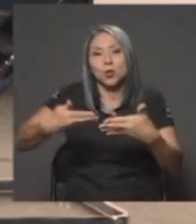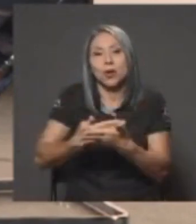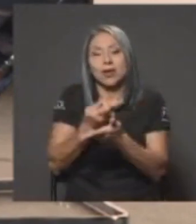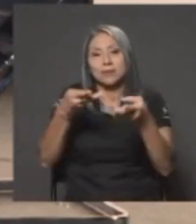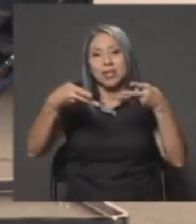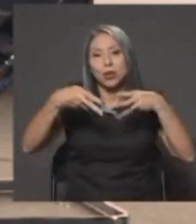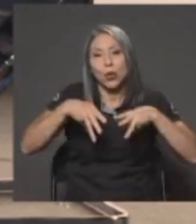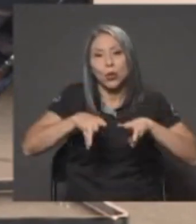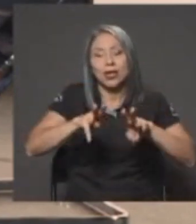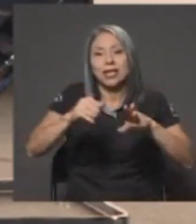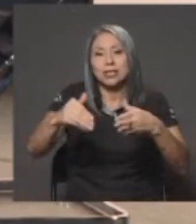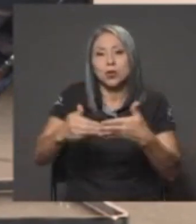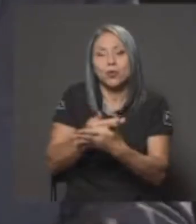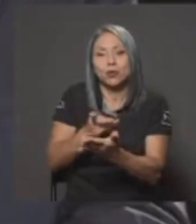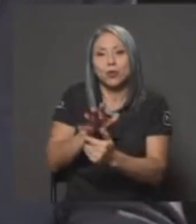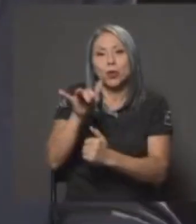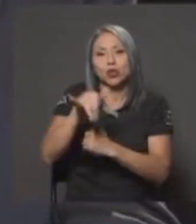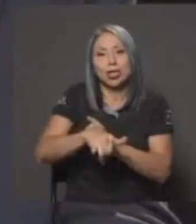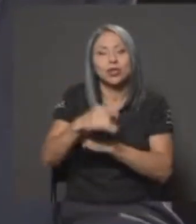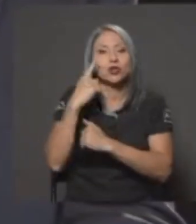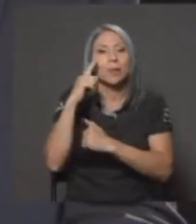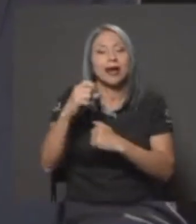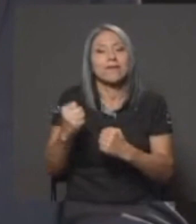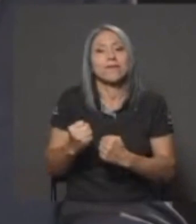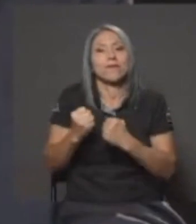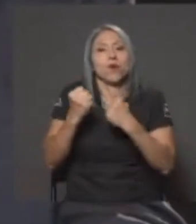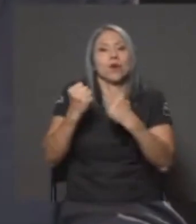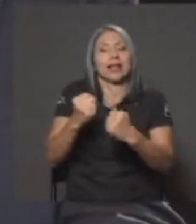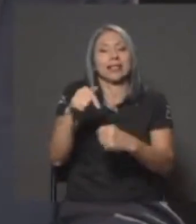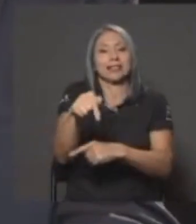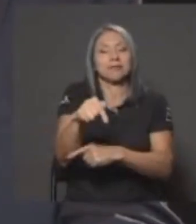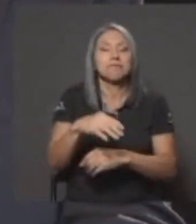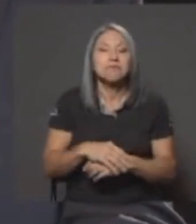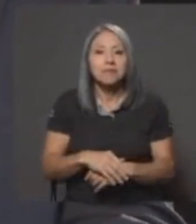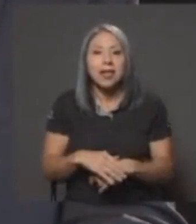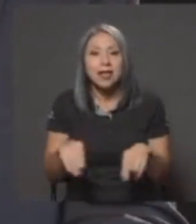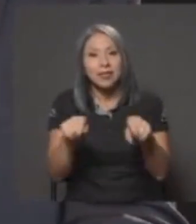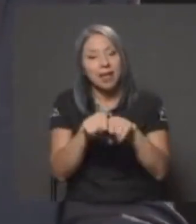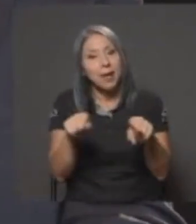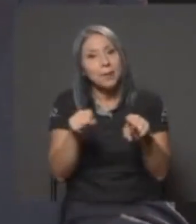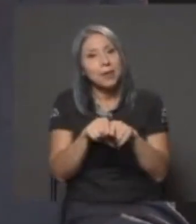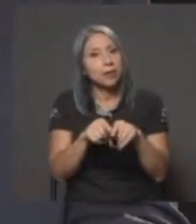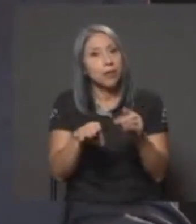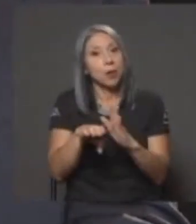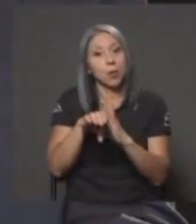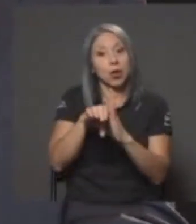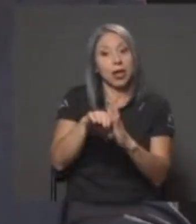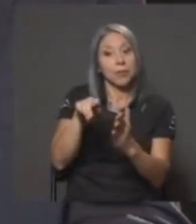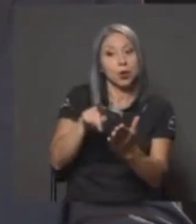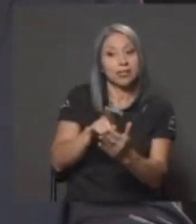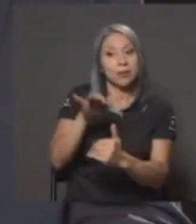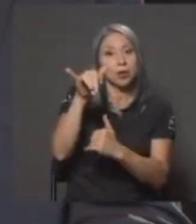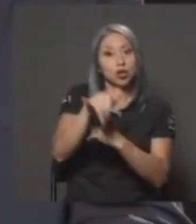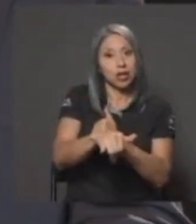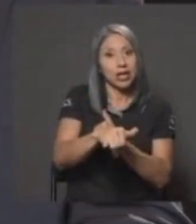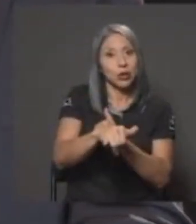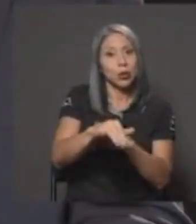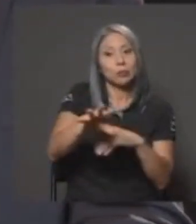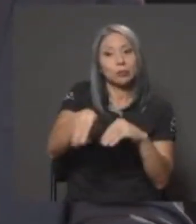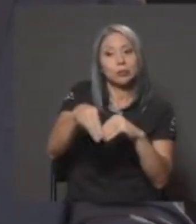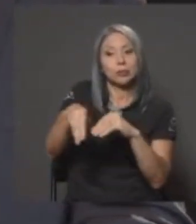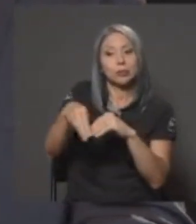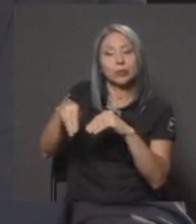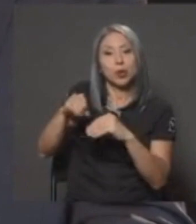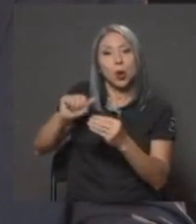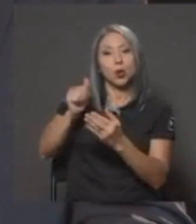y nuevos proyectos para fortalecer ese proyecto. También tenemos Por ejemplo, este proyecto se alimenta de otros proyectos